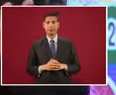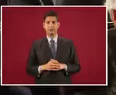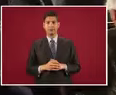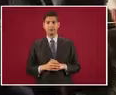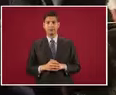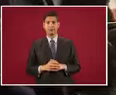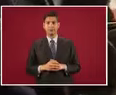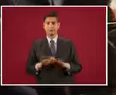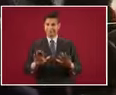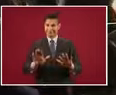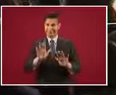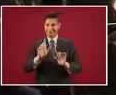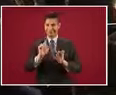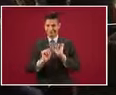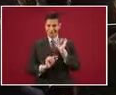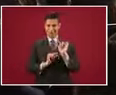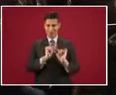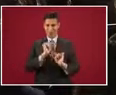Todo despacio.